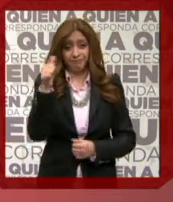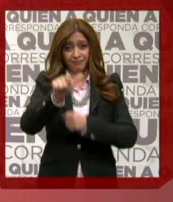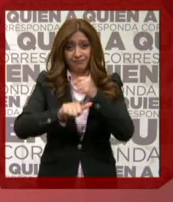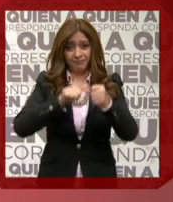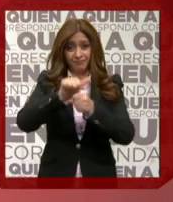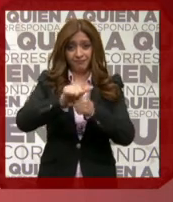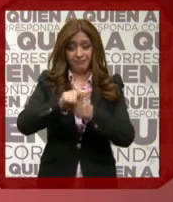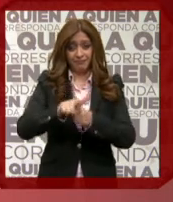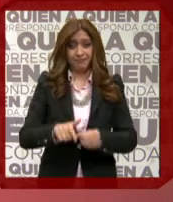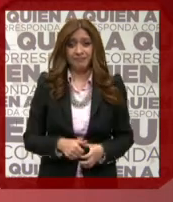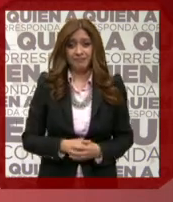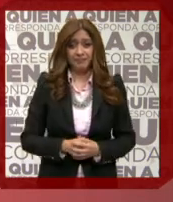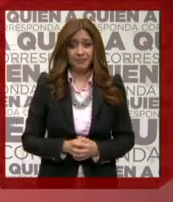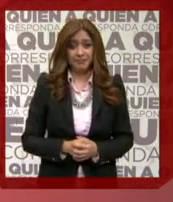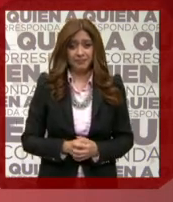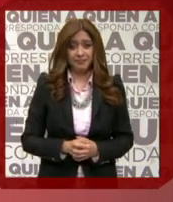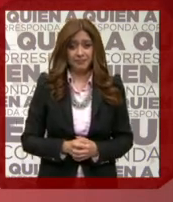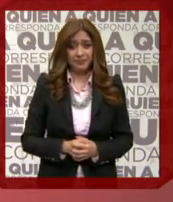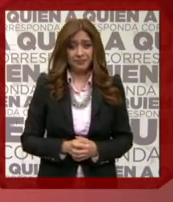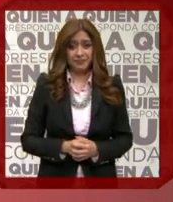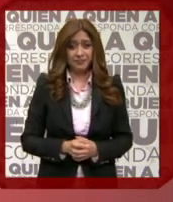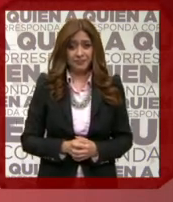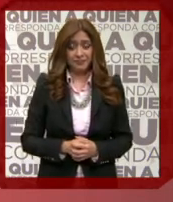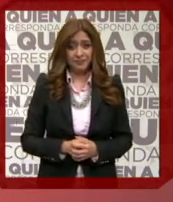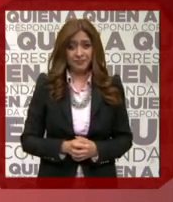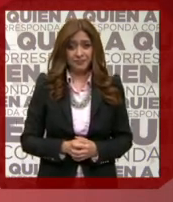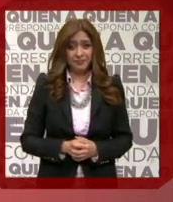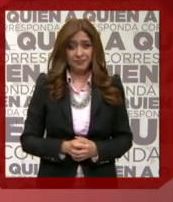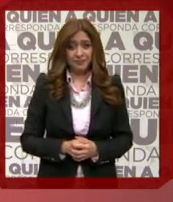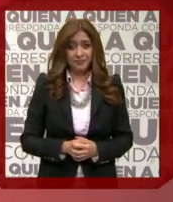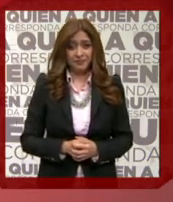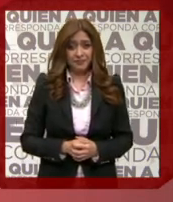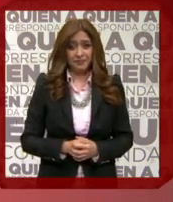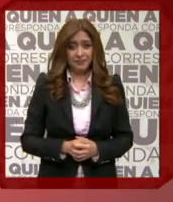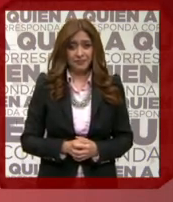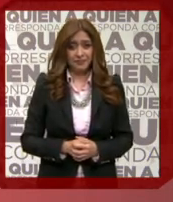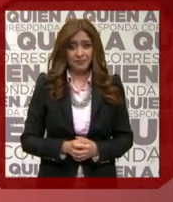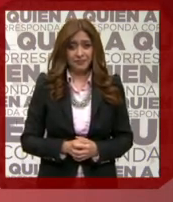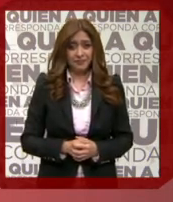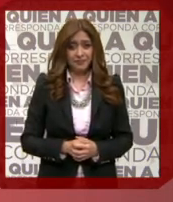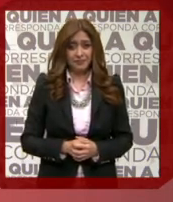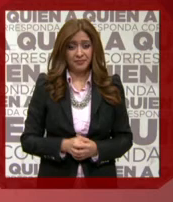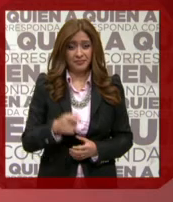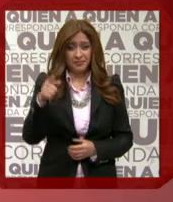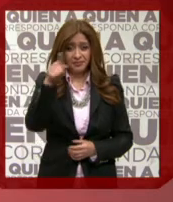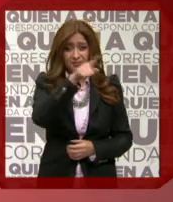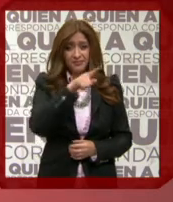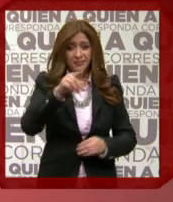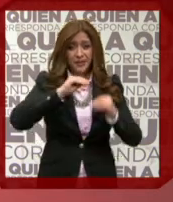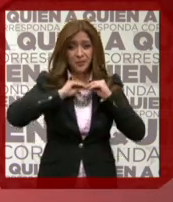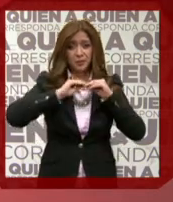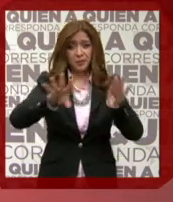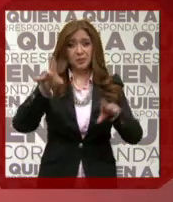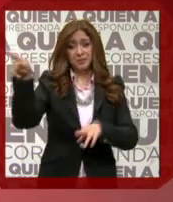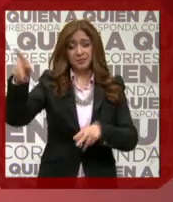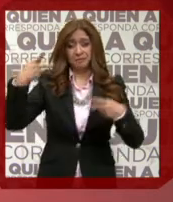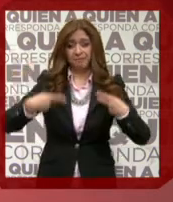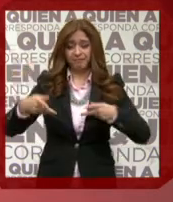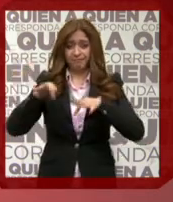esto ahí tienen los señores de mascota quienes les están haciendo la publicidad